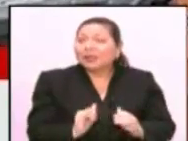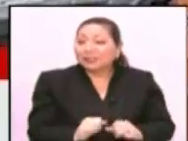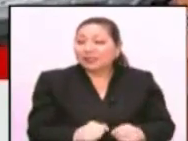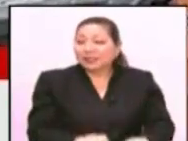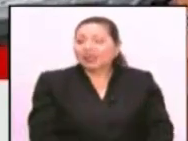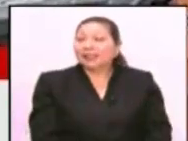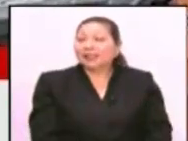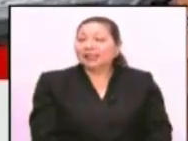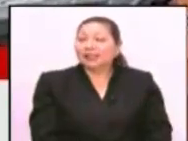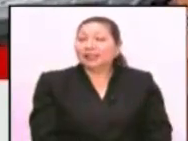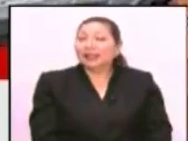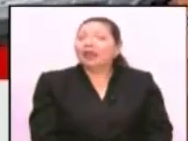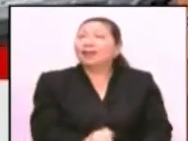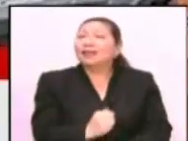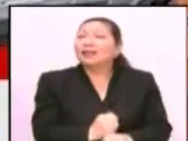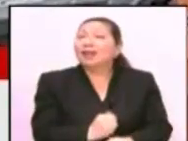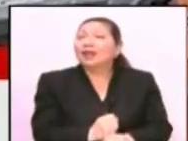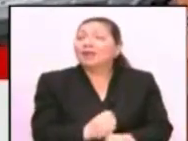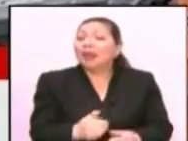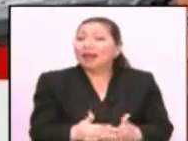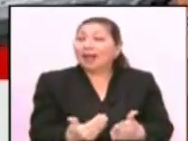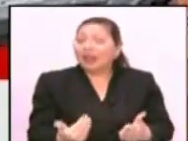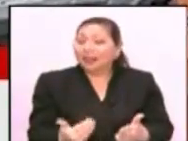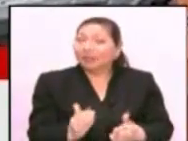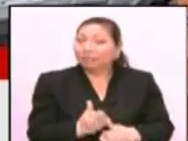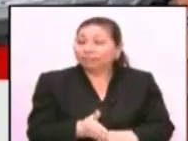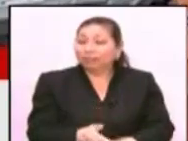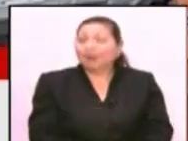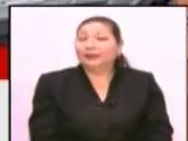oficio al fin y al cabo, y es más, trabajaba antes de ingresar.